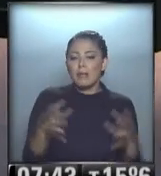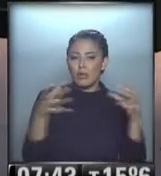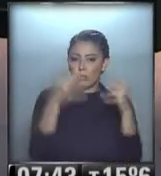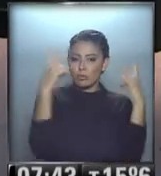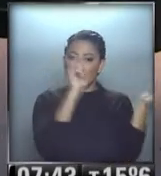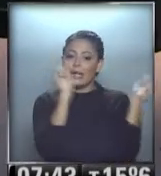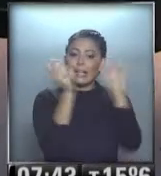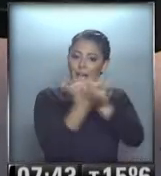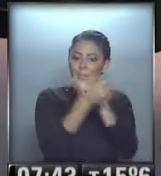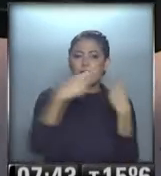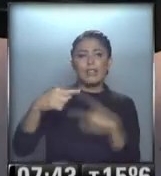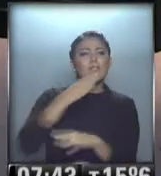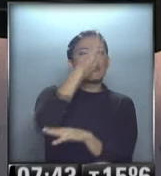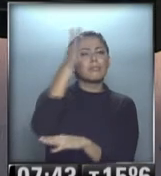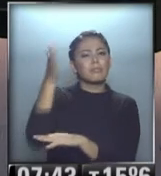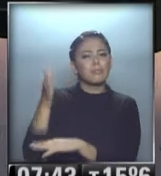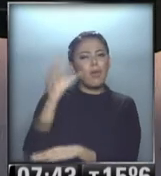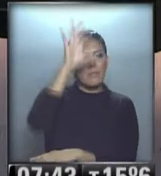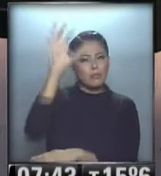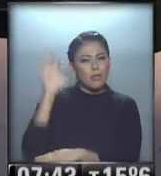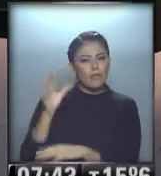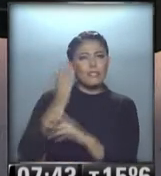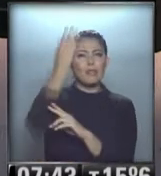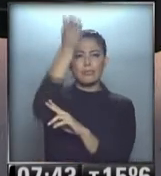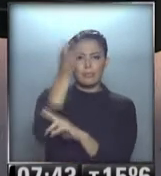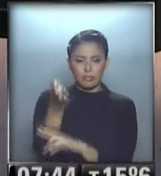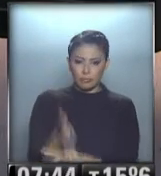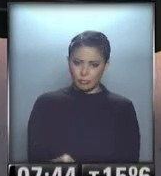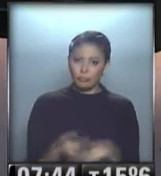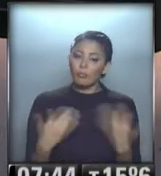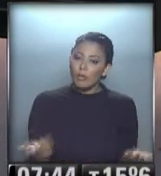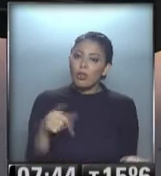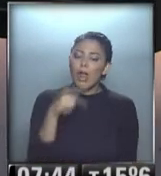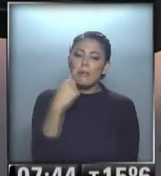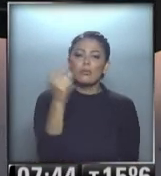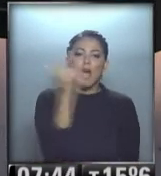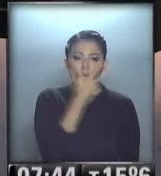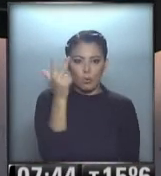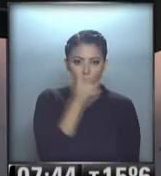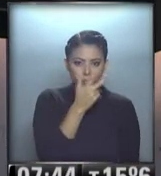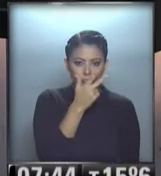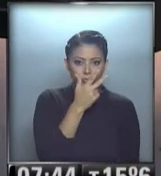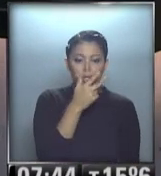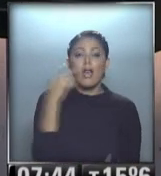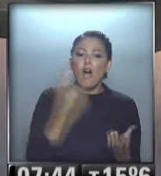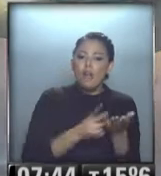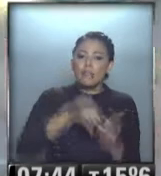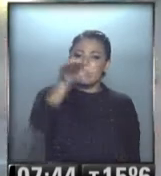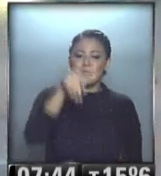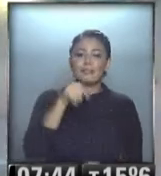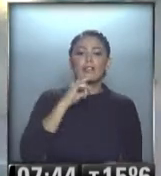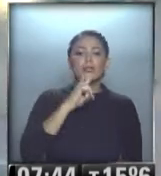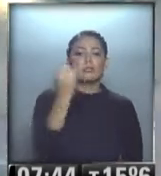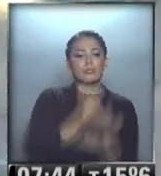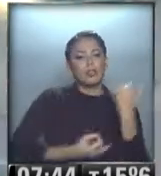turístico a diferentes puntos de nuestro extensísimo y bellísimo país, Lucas. Por eso le preguntamos a Hugo Palamara, lo convocamos otra vez para que nos